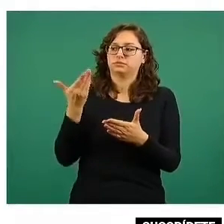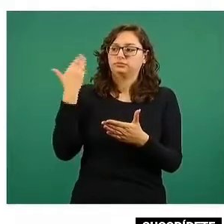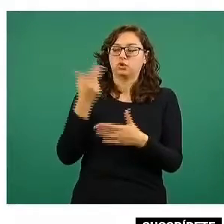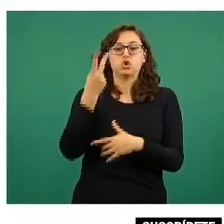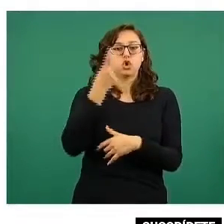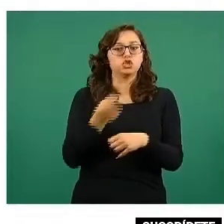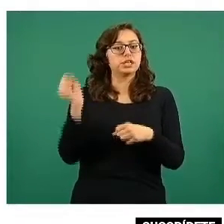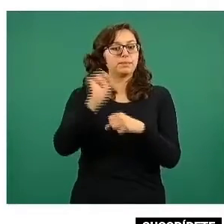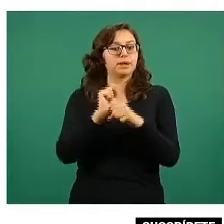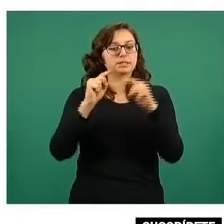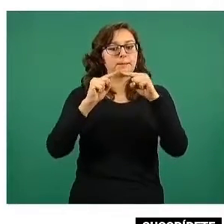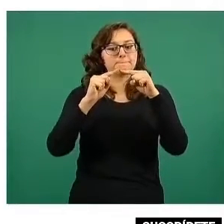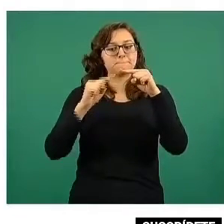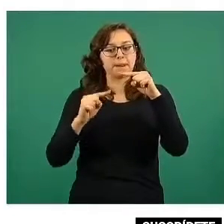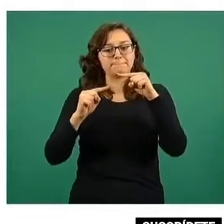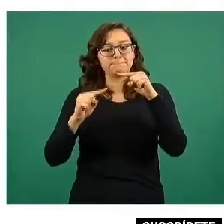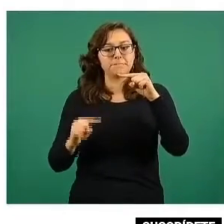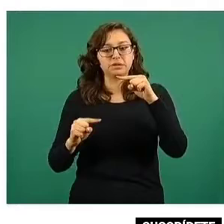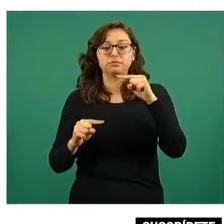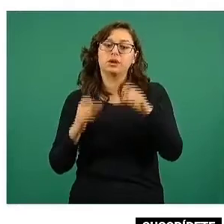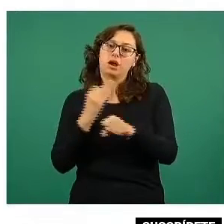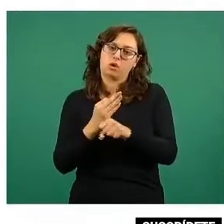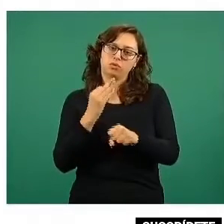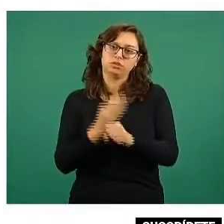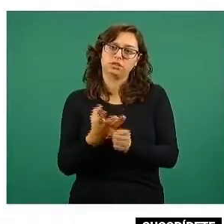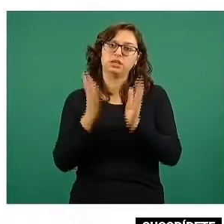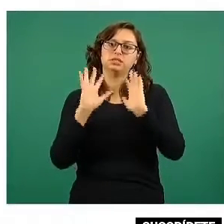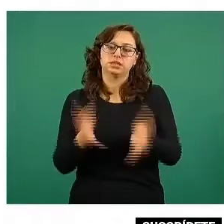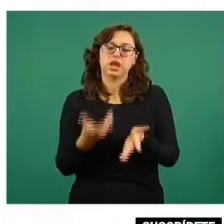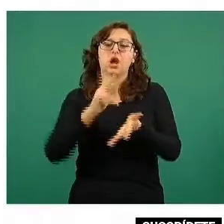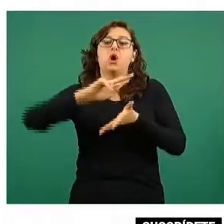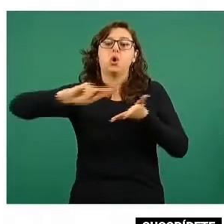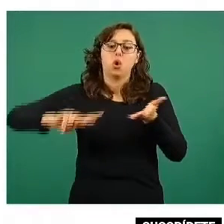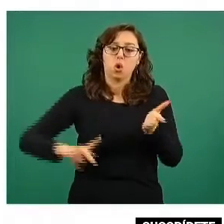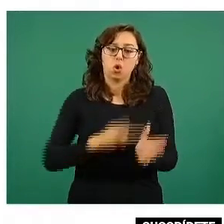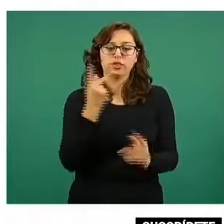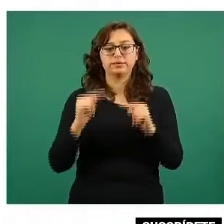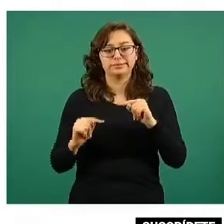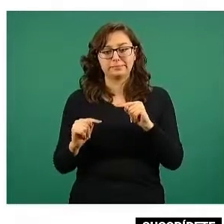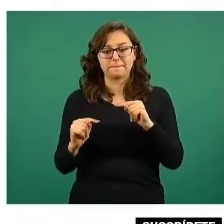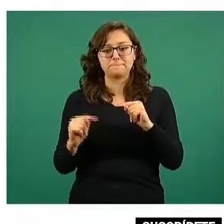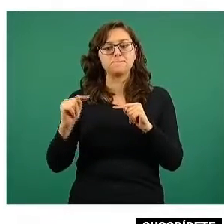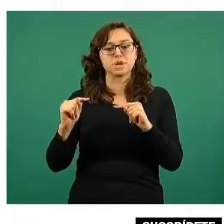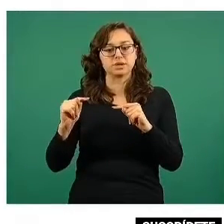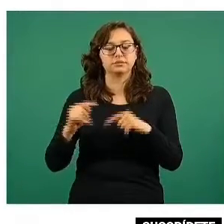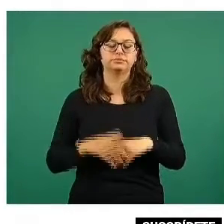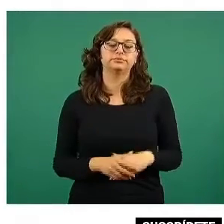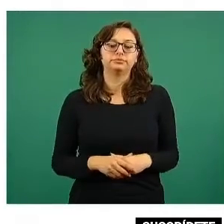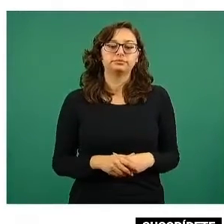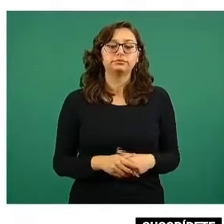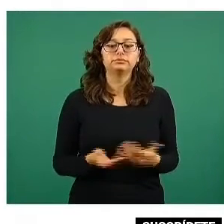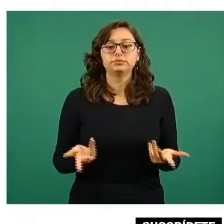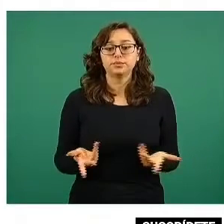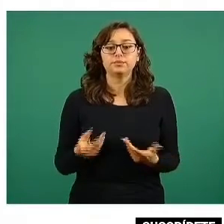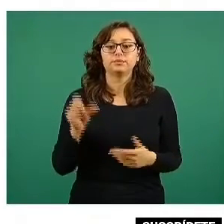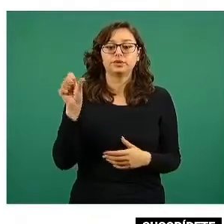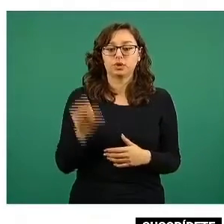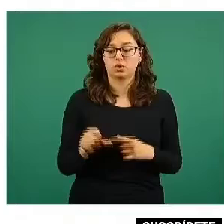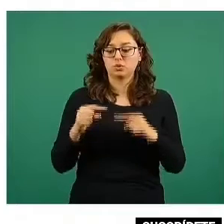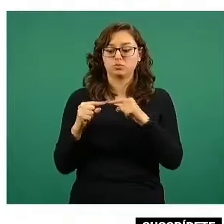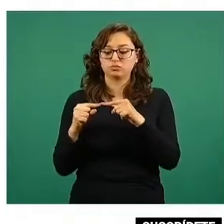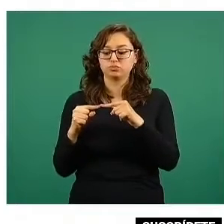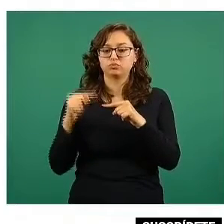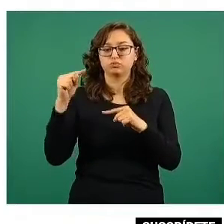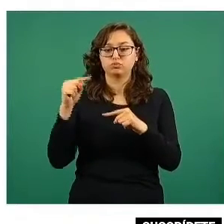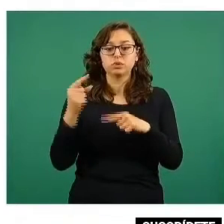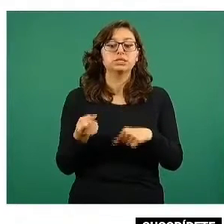2 semanas previas, en donde habíamos tenido descensos consecutivos. Para el día de hoy, este incremento que se encuentra entre